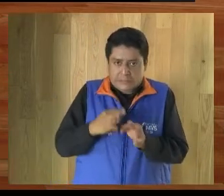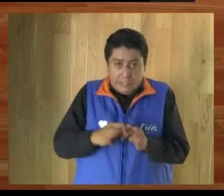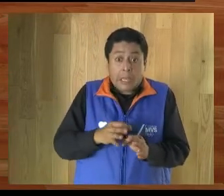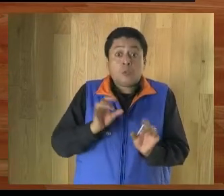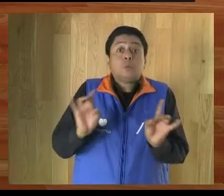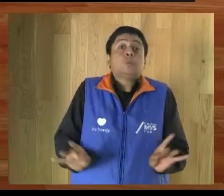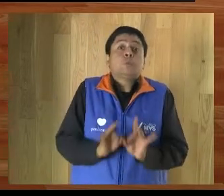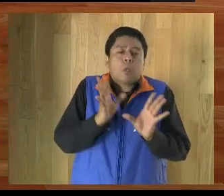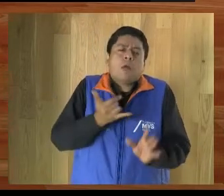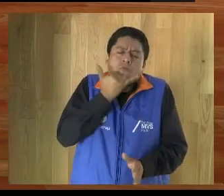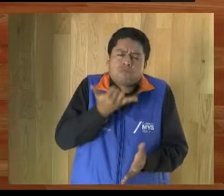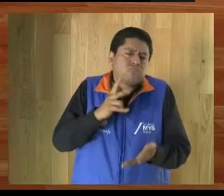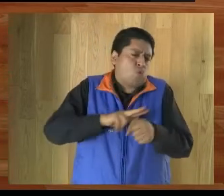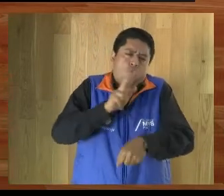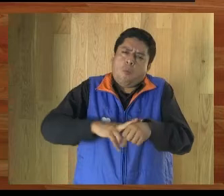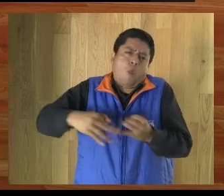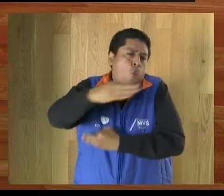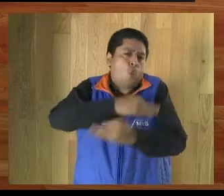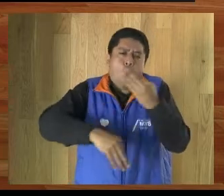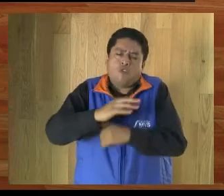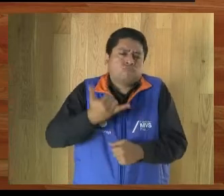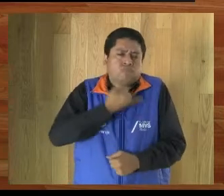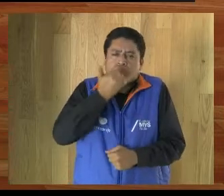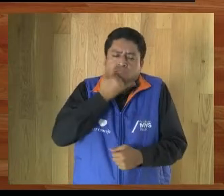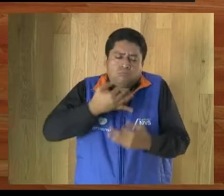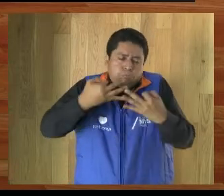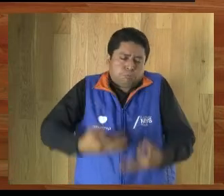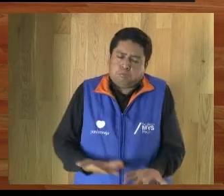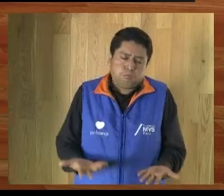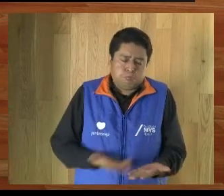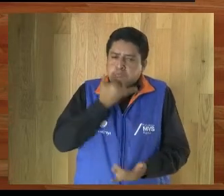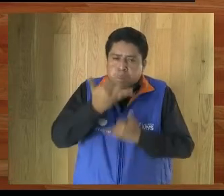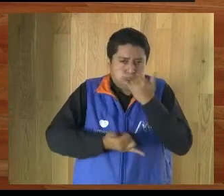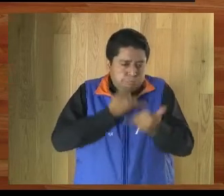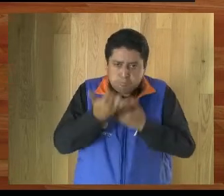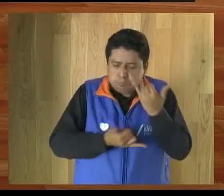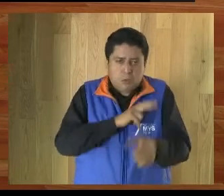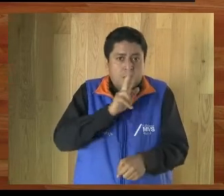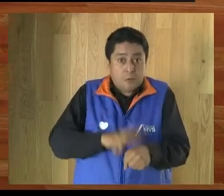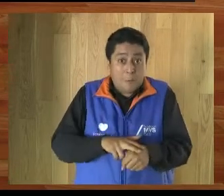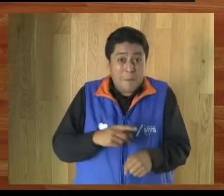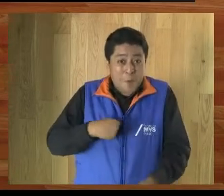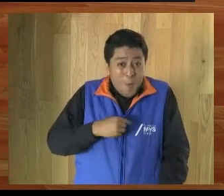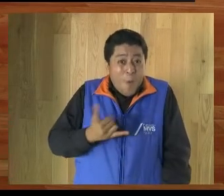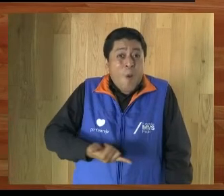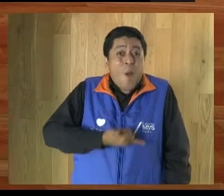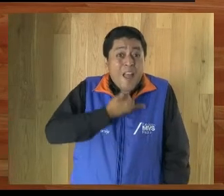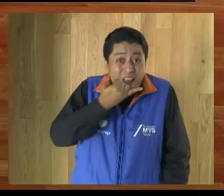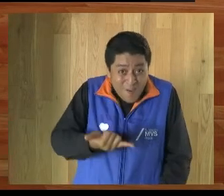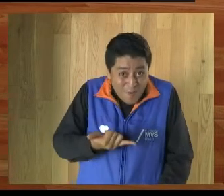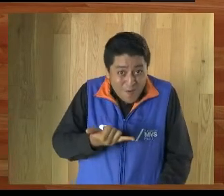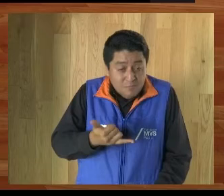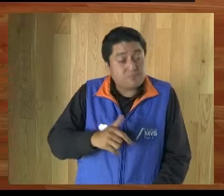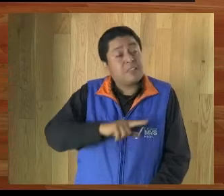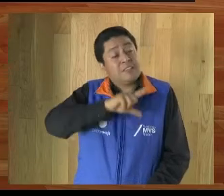errores, pero algunos se pagan más caros que otros, ¿no? Y tiene consecuencias